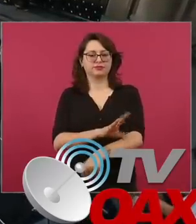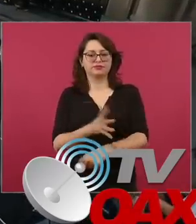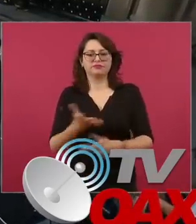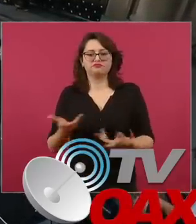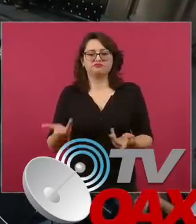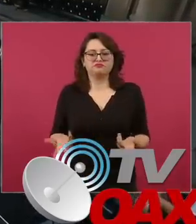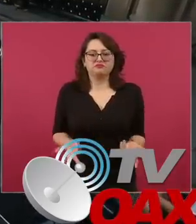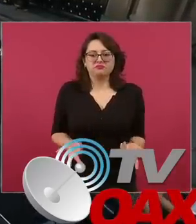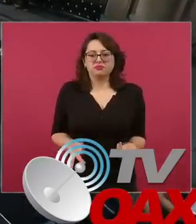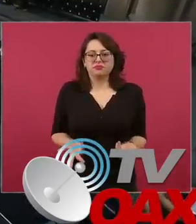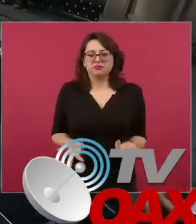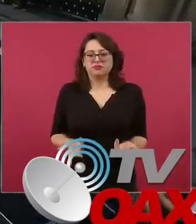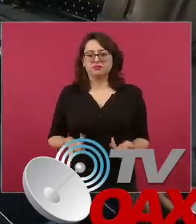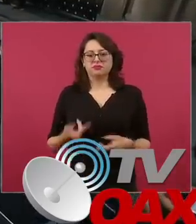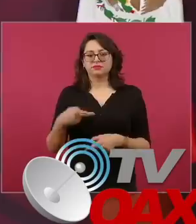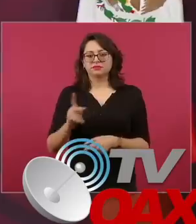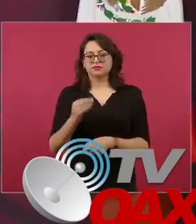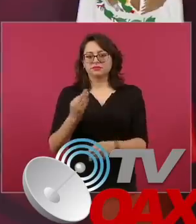vendiendo